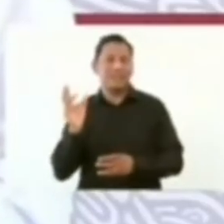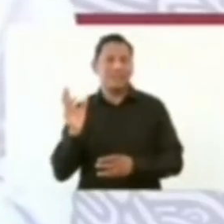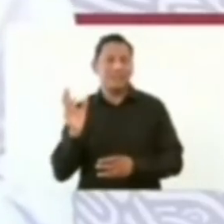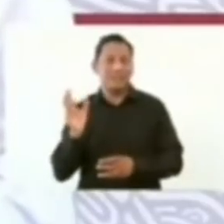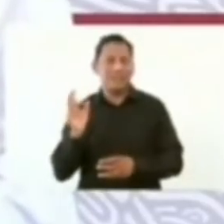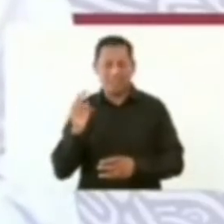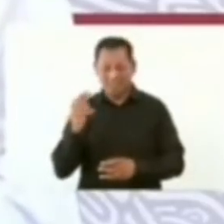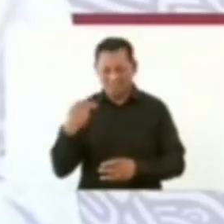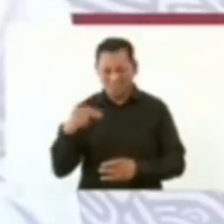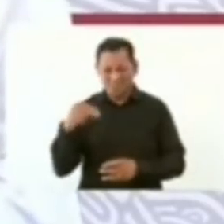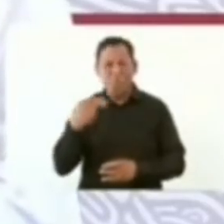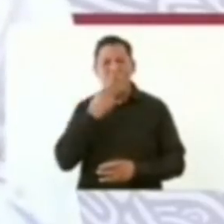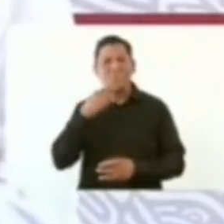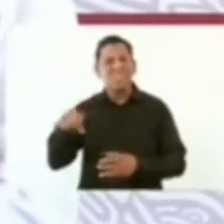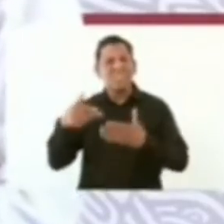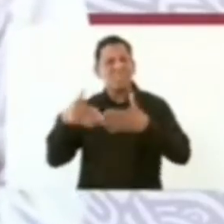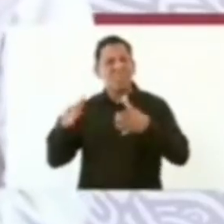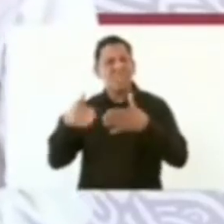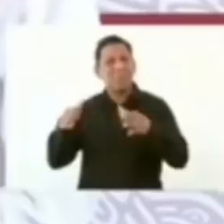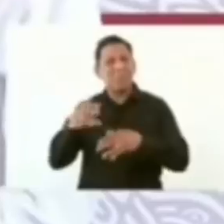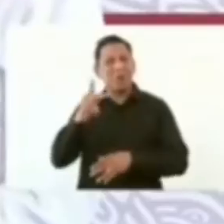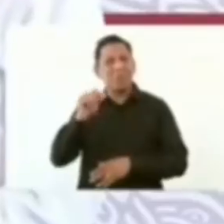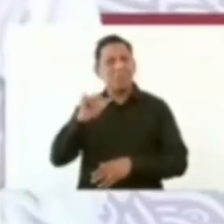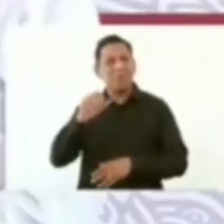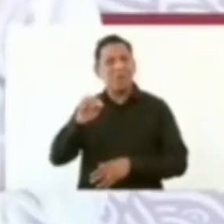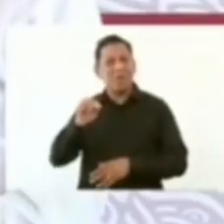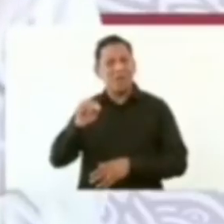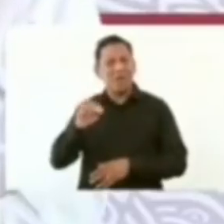¿cómo se llama el panameño?